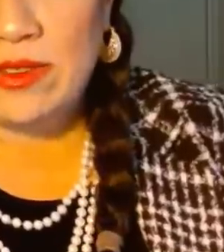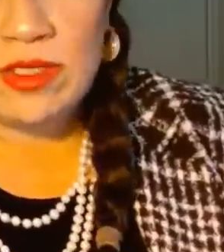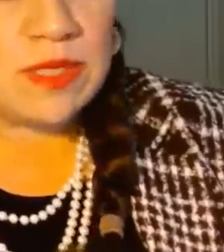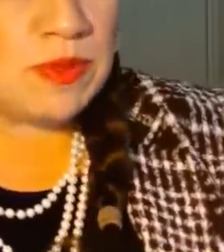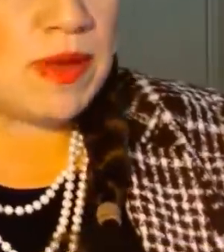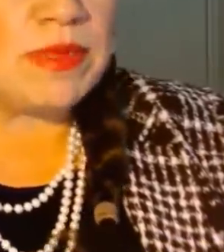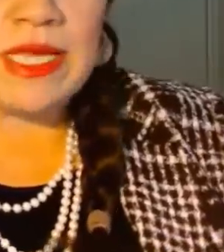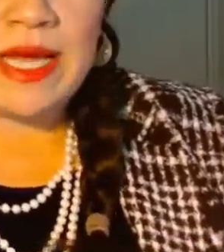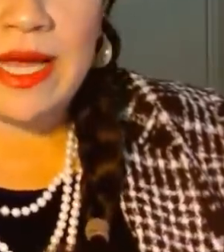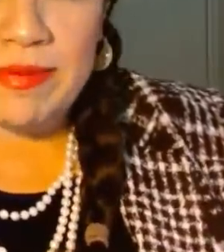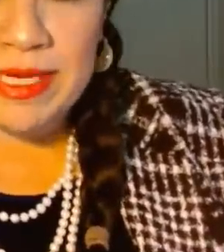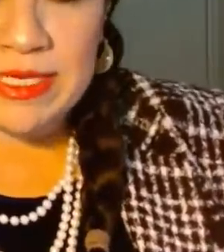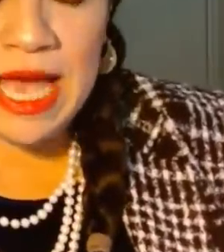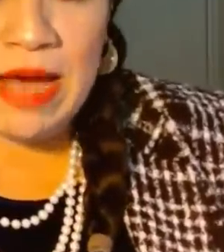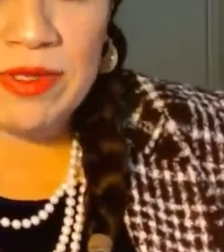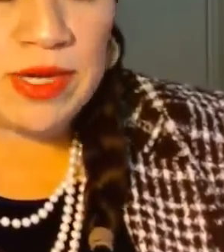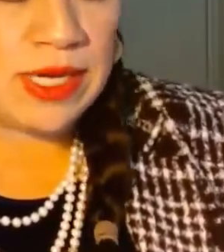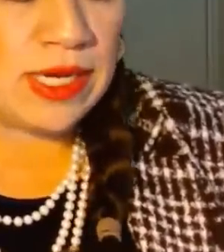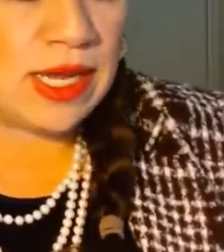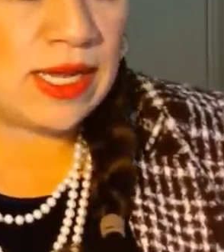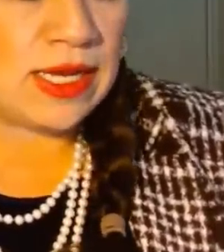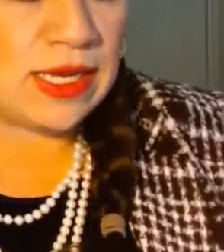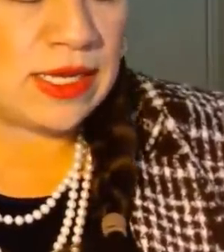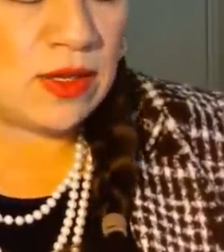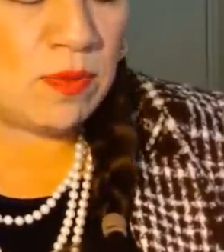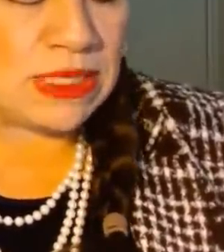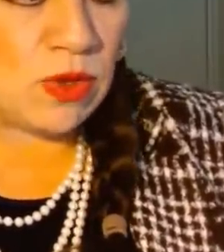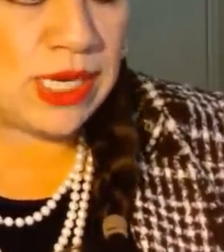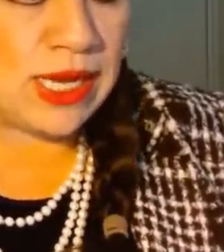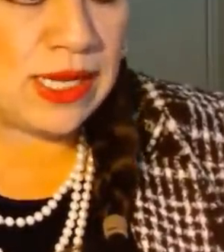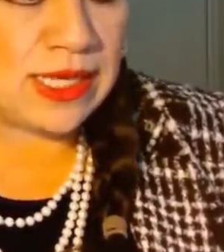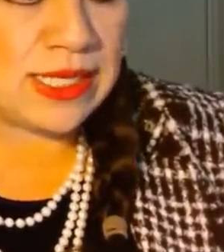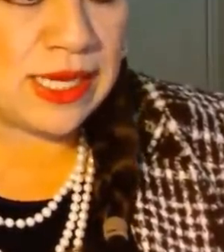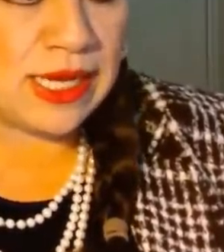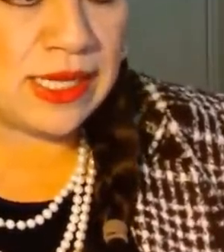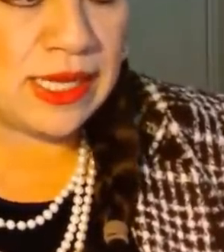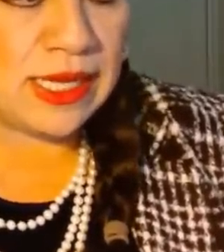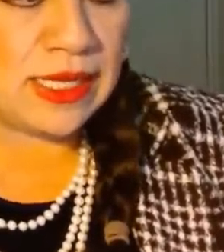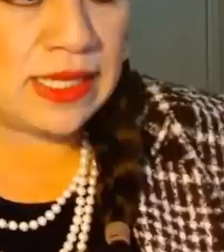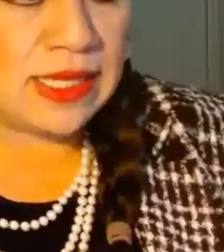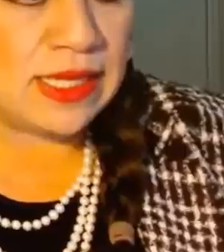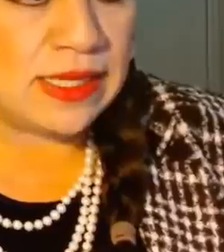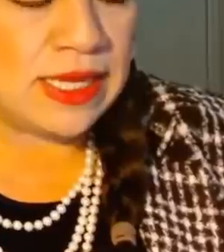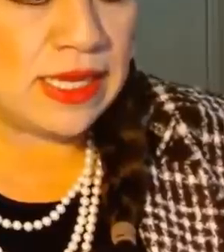37, ¿verdad? Ok. Entonces, pues vamos a ver ese audio, Henry, López Dóriga, que se queja